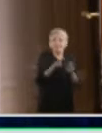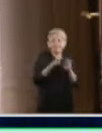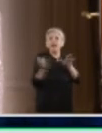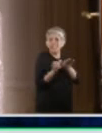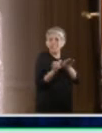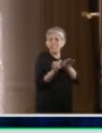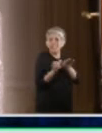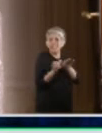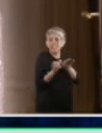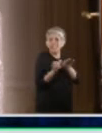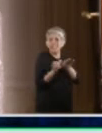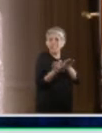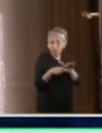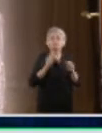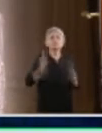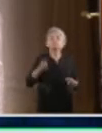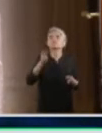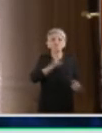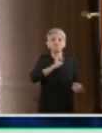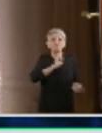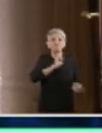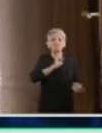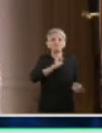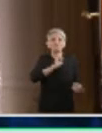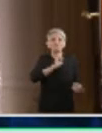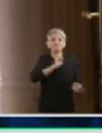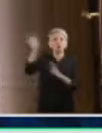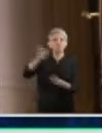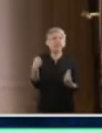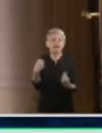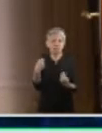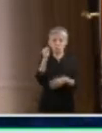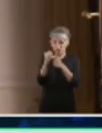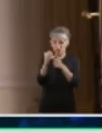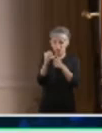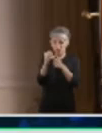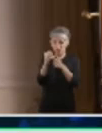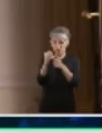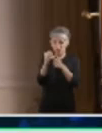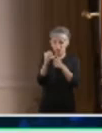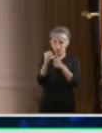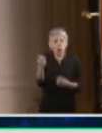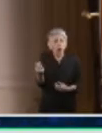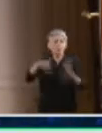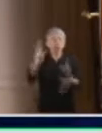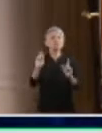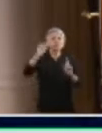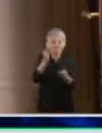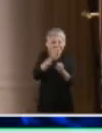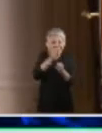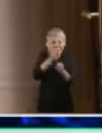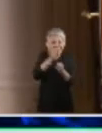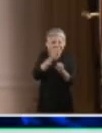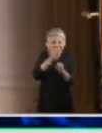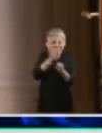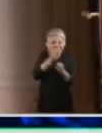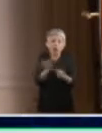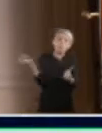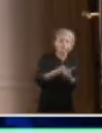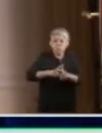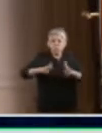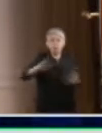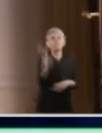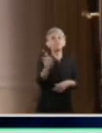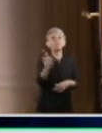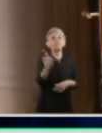está asumiendo un ministerio que es una brasa caliente, que es un ministerio en el